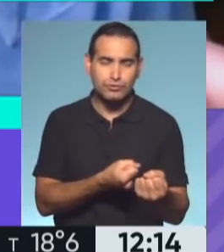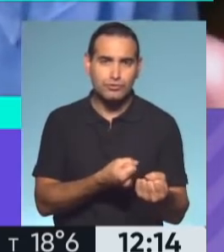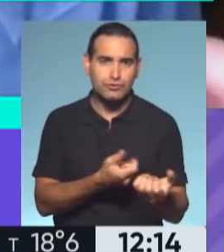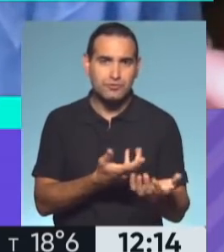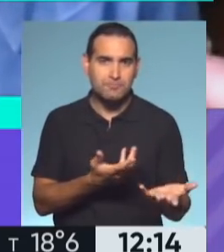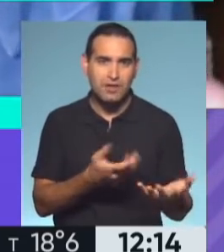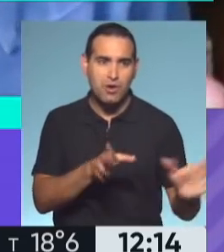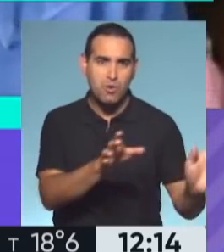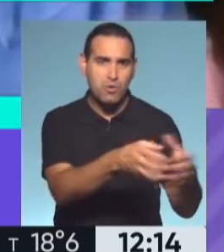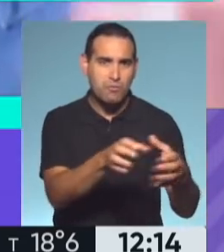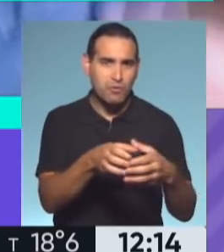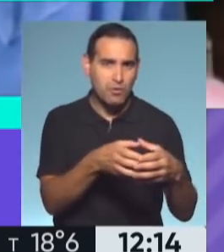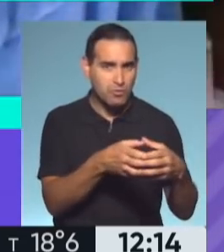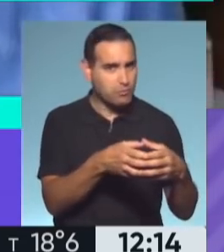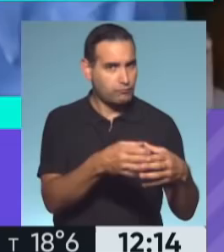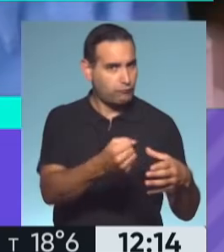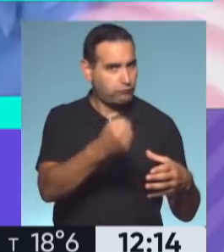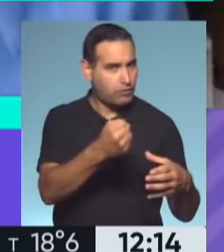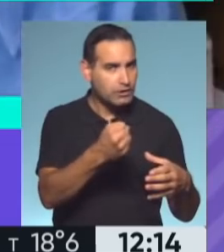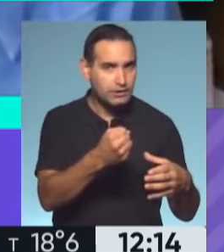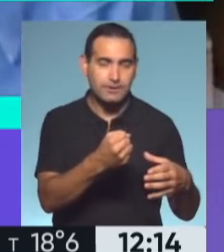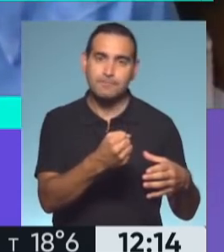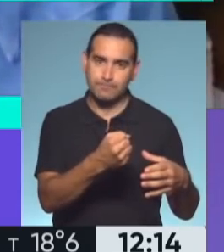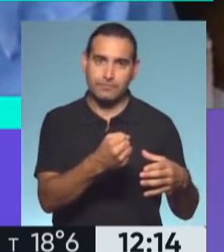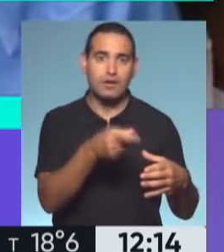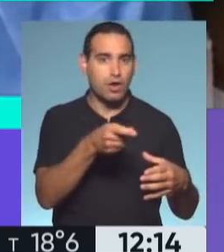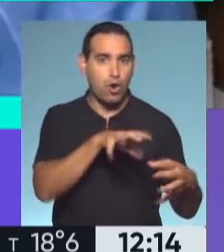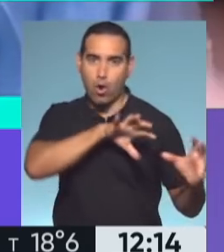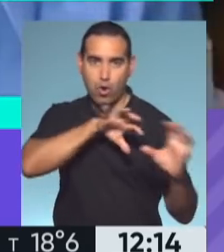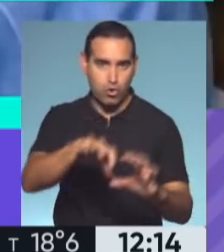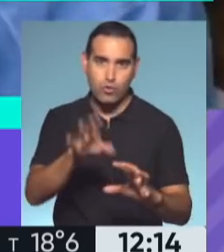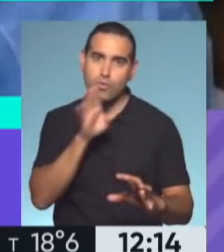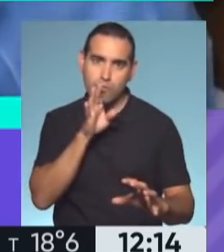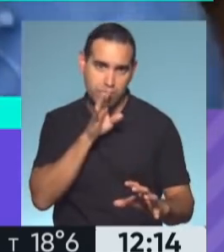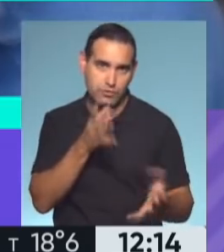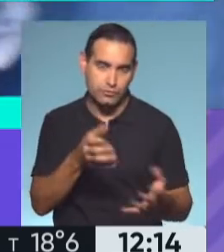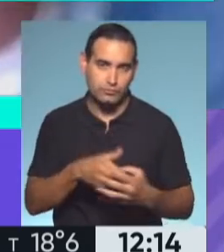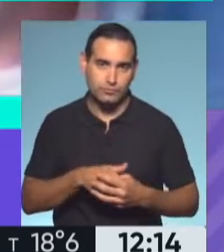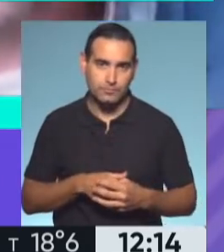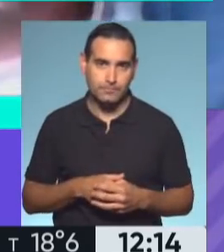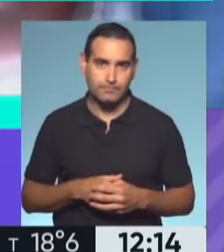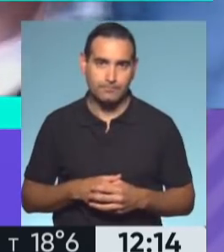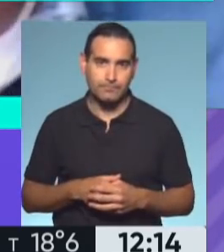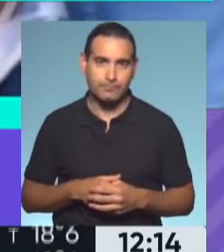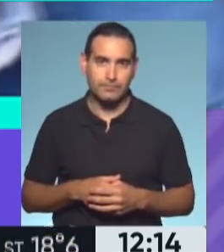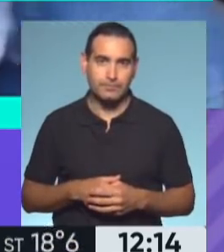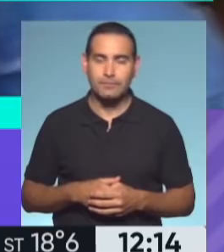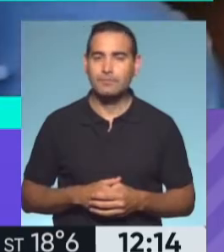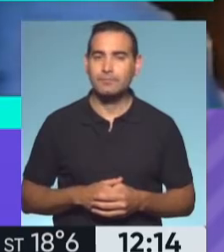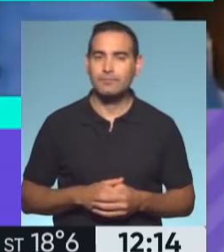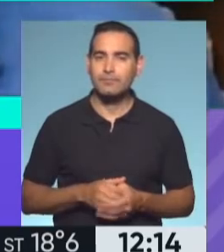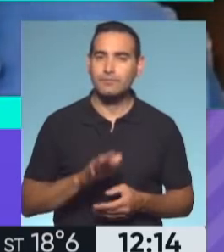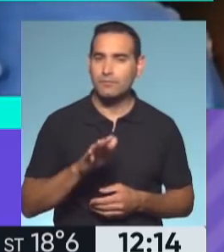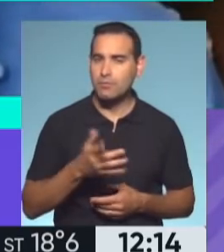de algunos grupos, inclusive fundamentalistas, que no solo odian la ocupación israelí, sino también odian a los judíos. Ahora, el problema, lo